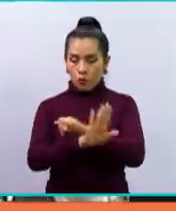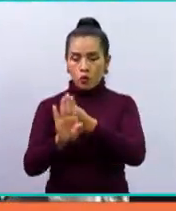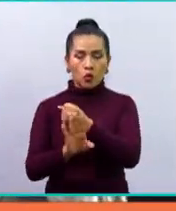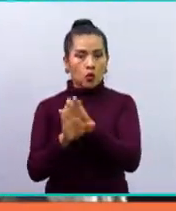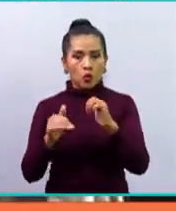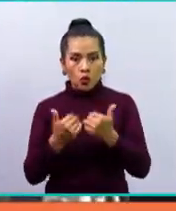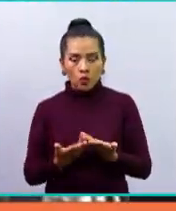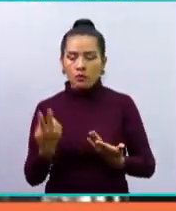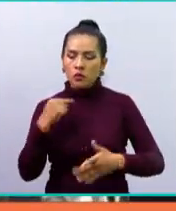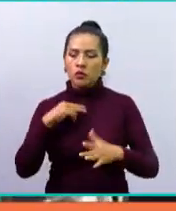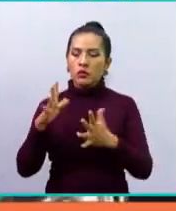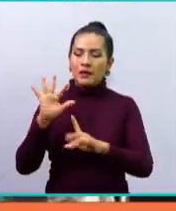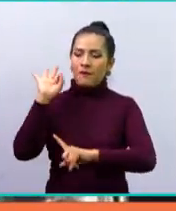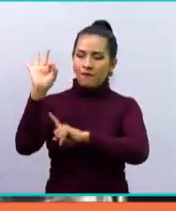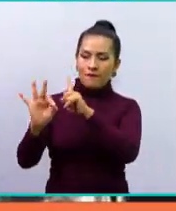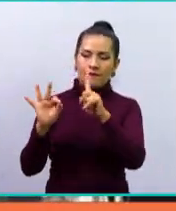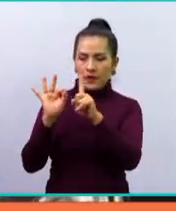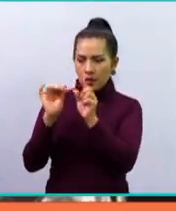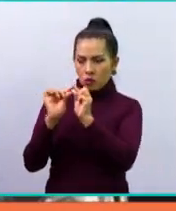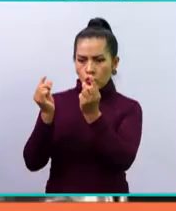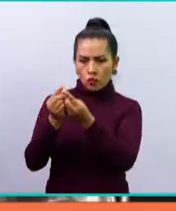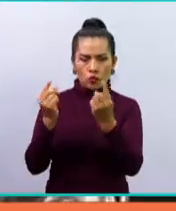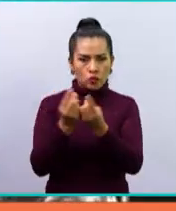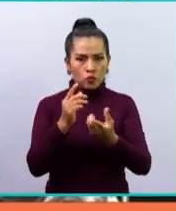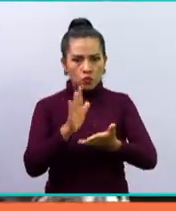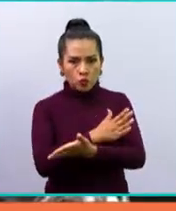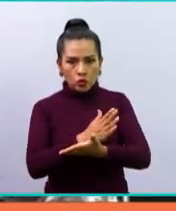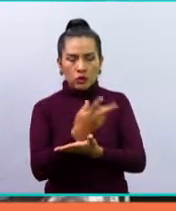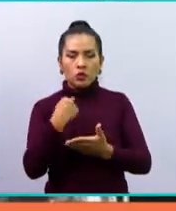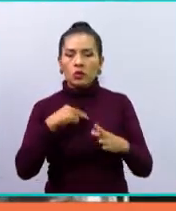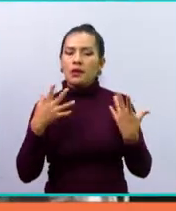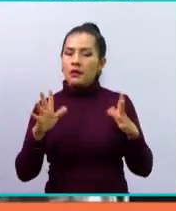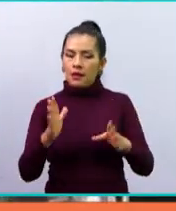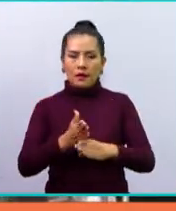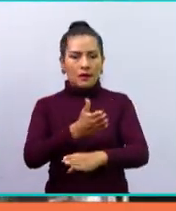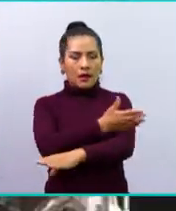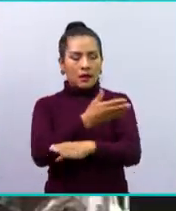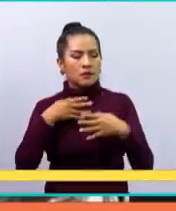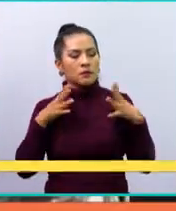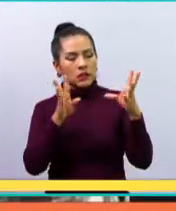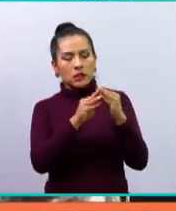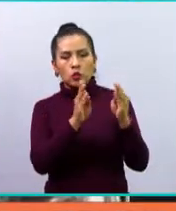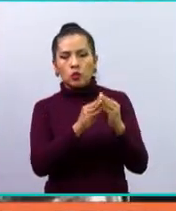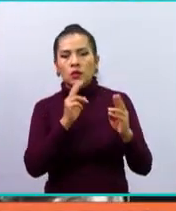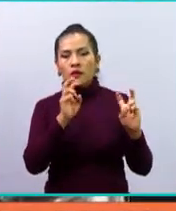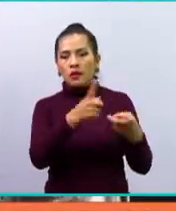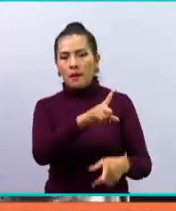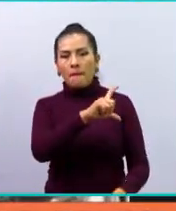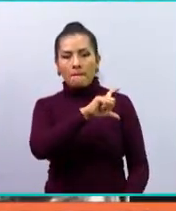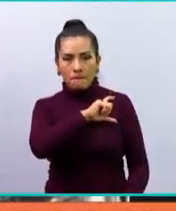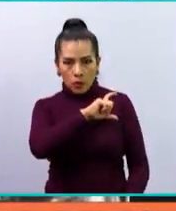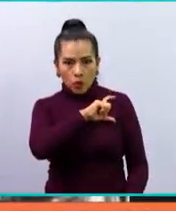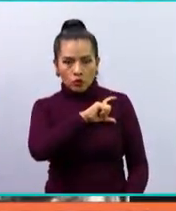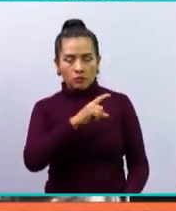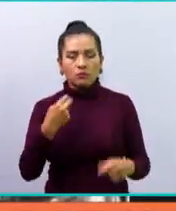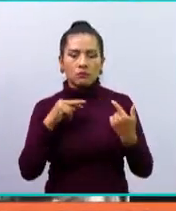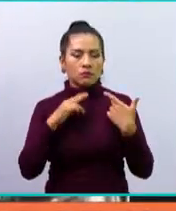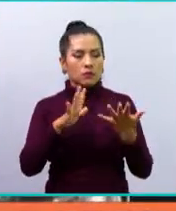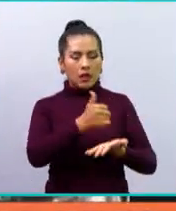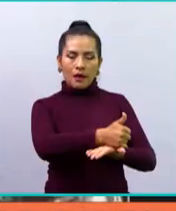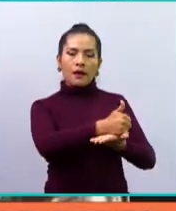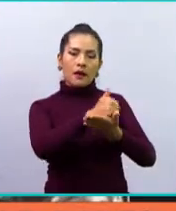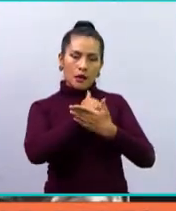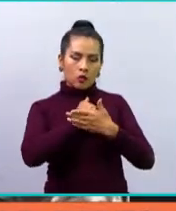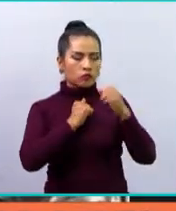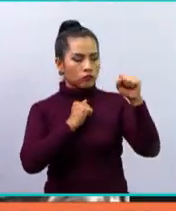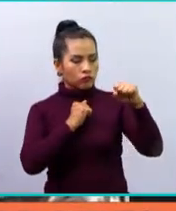las reuniones interinstitucionales con la policía. Asimismo, nos van a resguardar, ¿no?, con